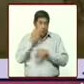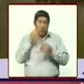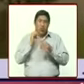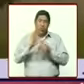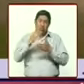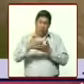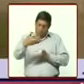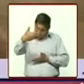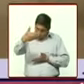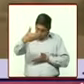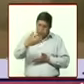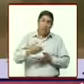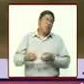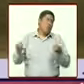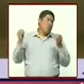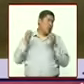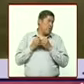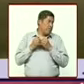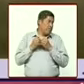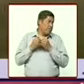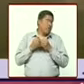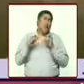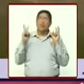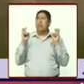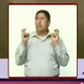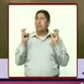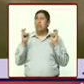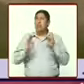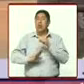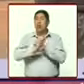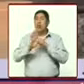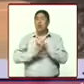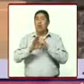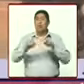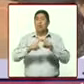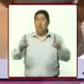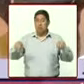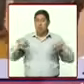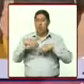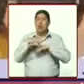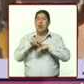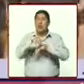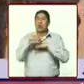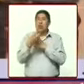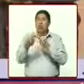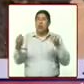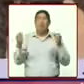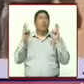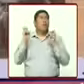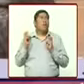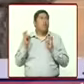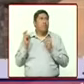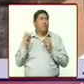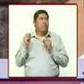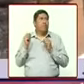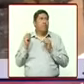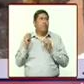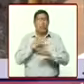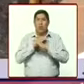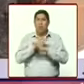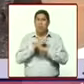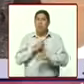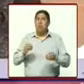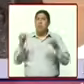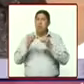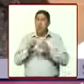pliego petitorio. Ellos están más en el tema de la defensa de su territorio, están más en el tema de evitar que se den